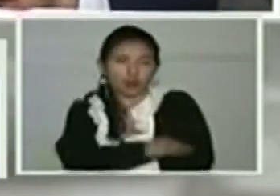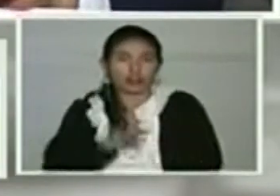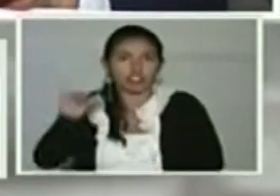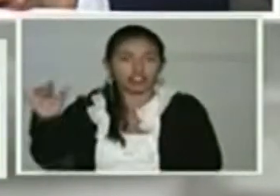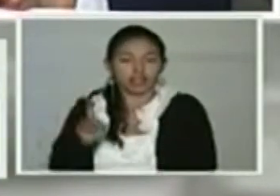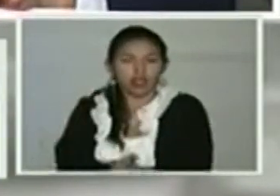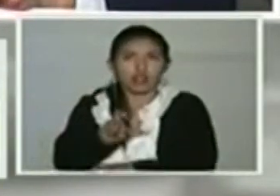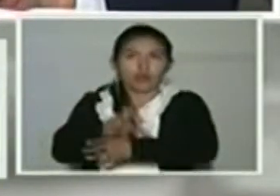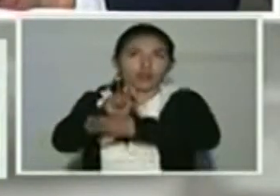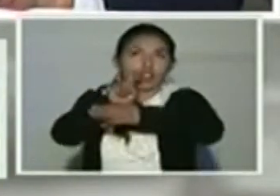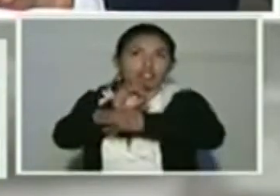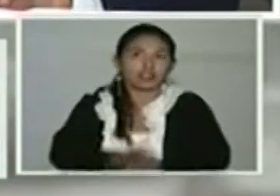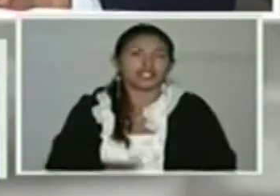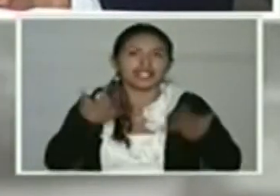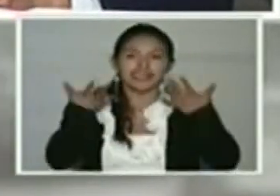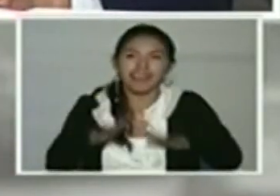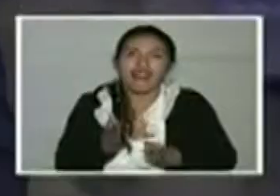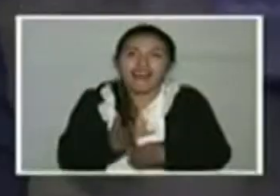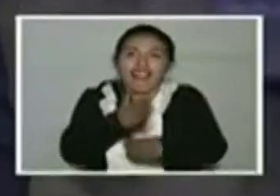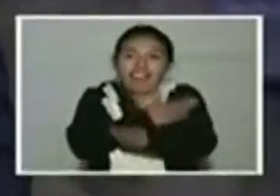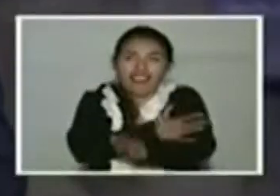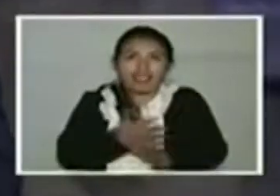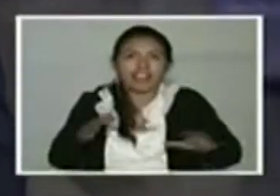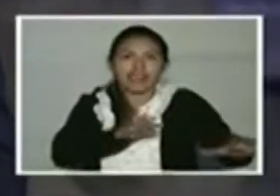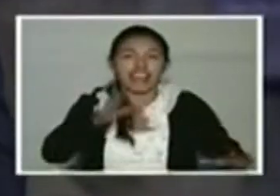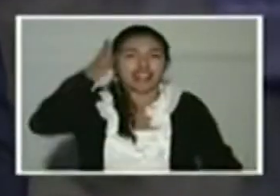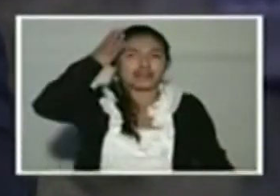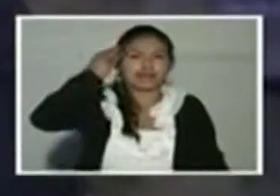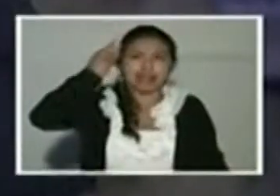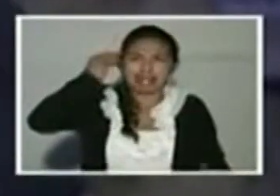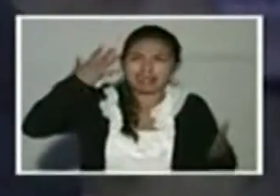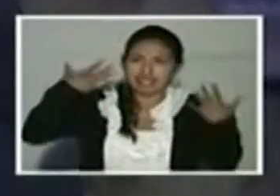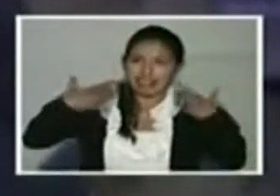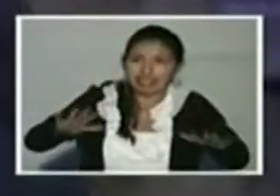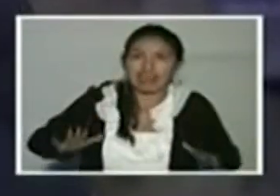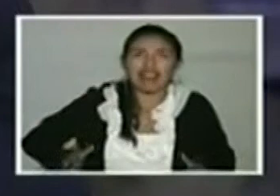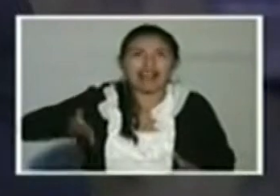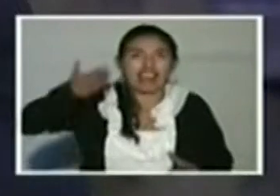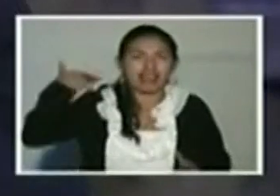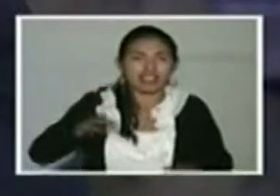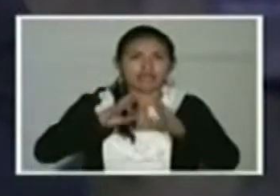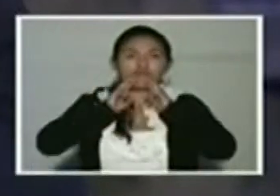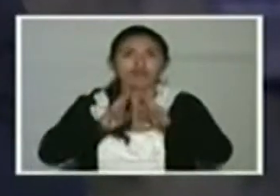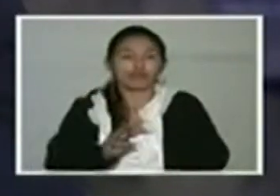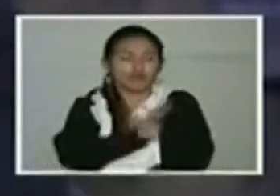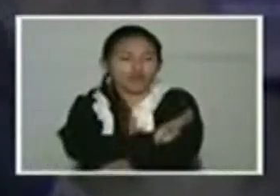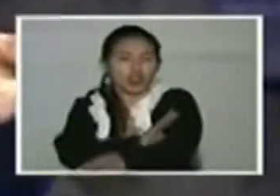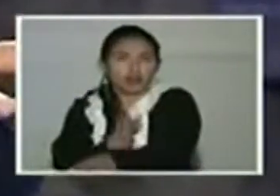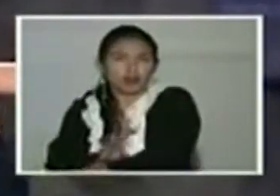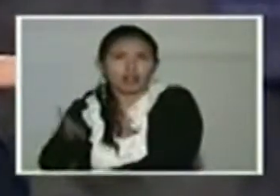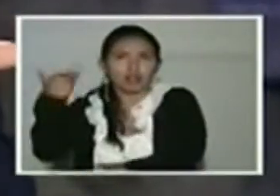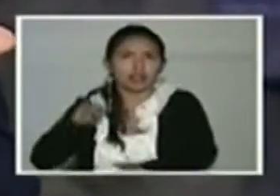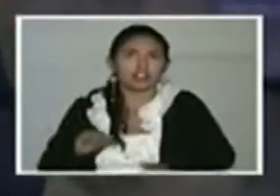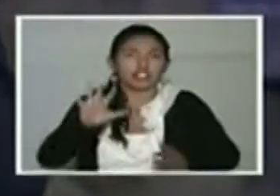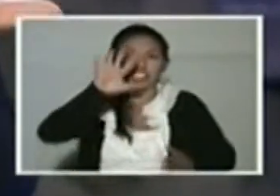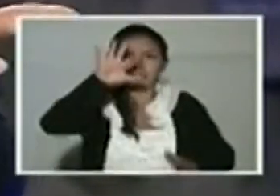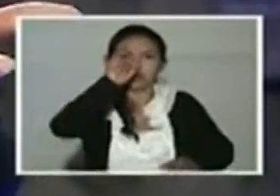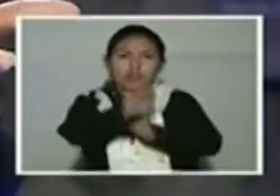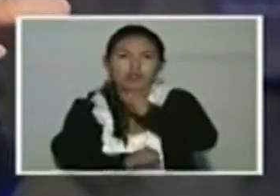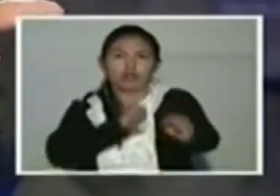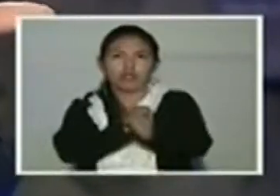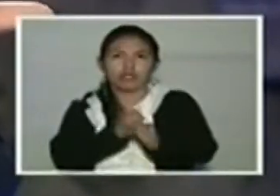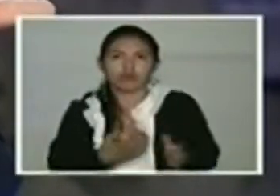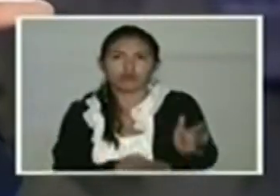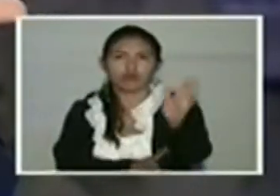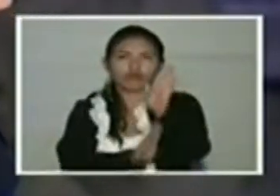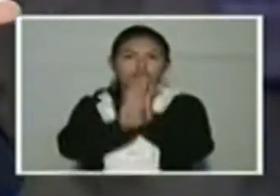hablar porque ya lo hemos hecho tenemos experiencia los resultados de la educación en la región moquegua en cinco años se han